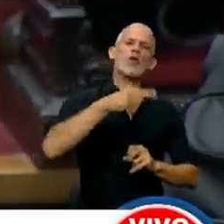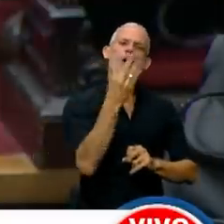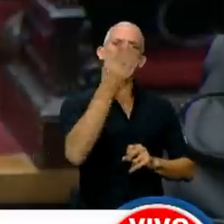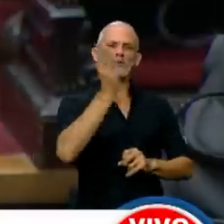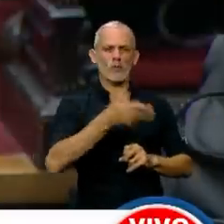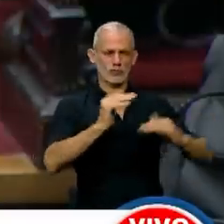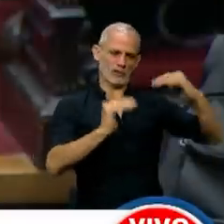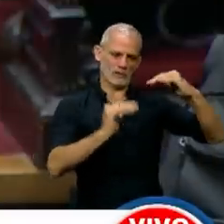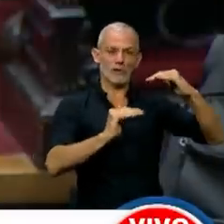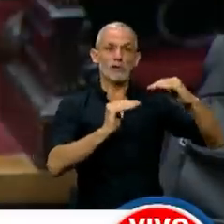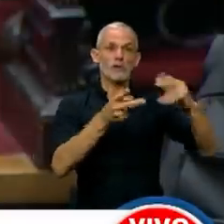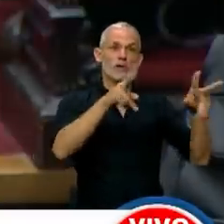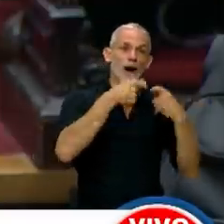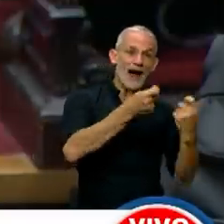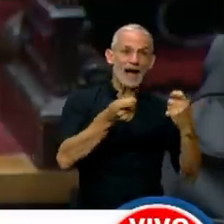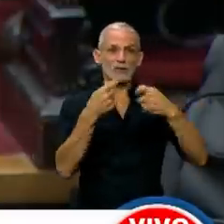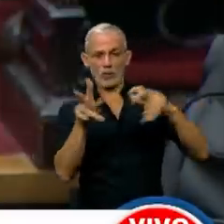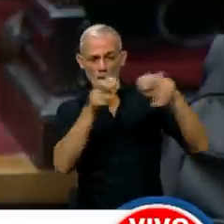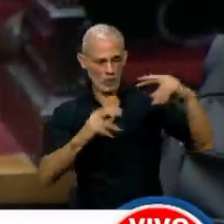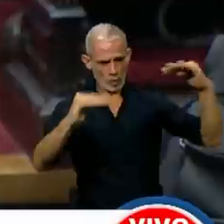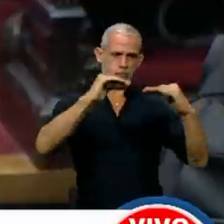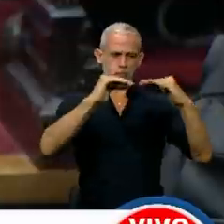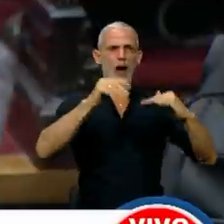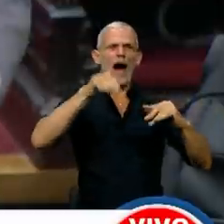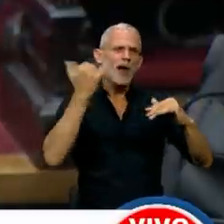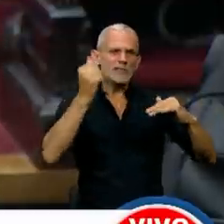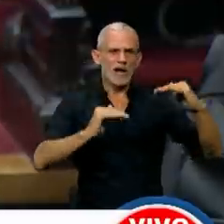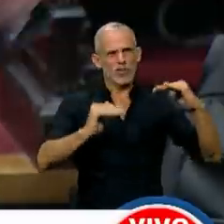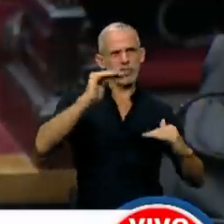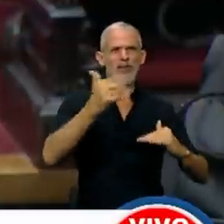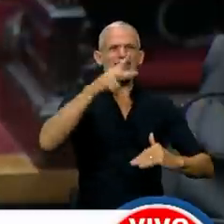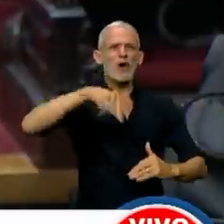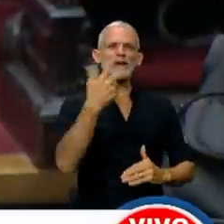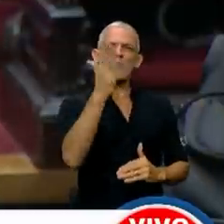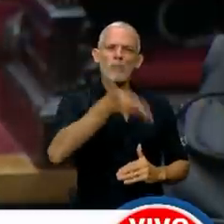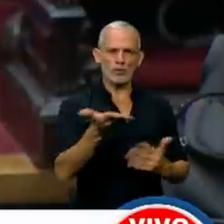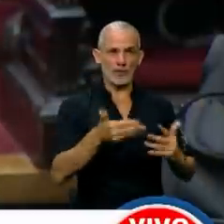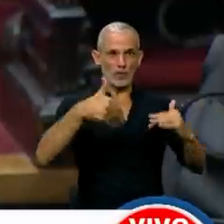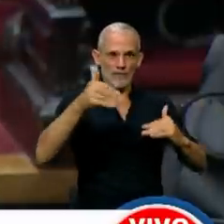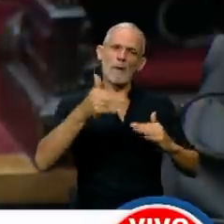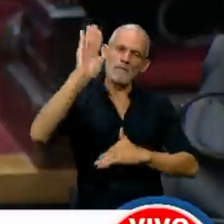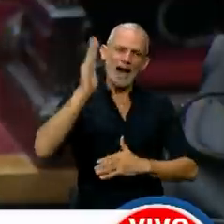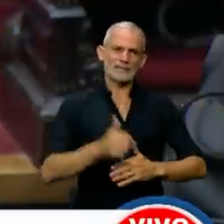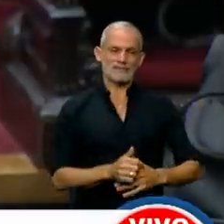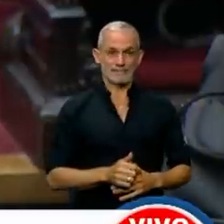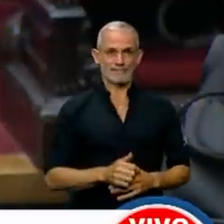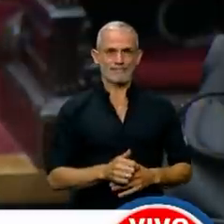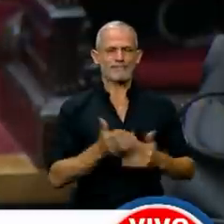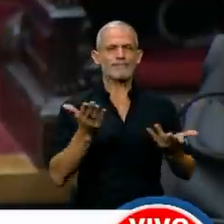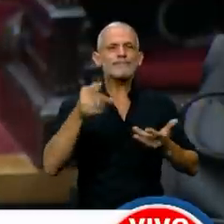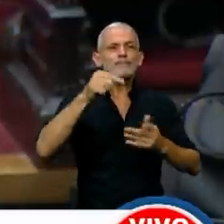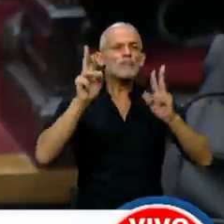ciento había equilibrio fiscal ya estamos en el 3,5 por ciento y vamos al 5 por ciento y más que nos dejaron a nosotros